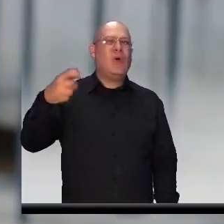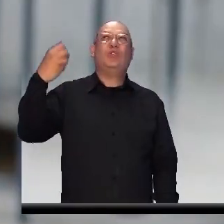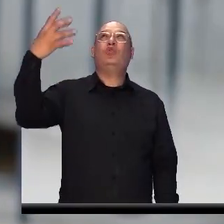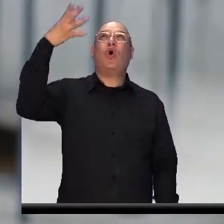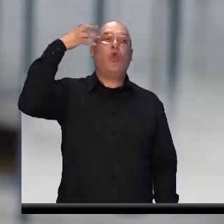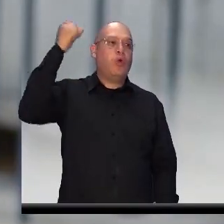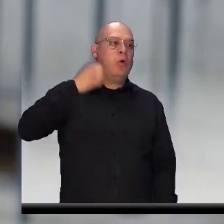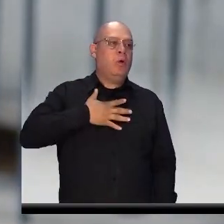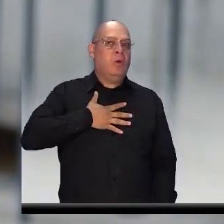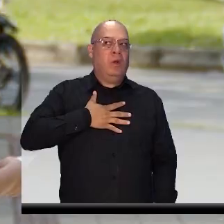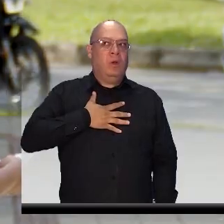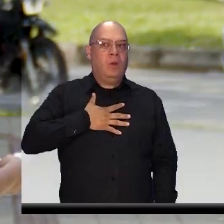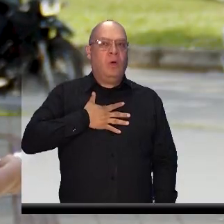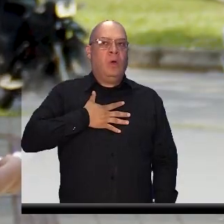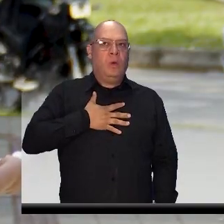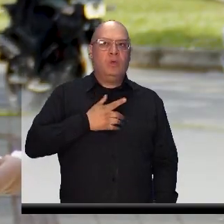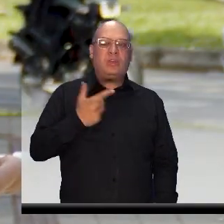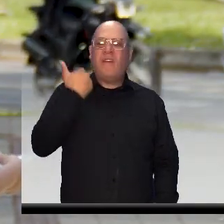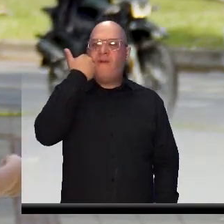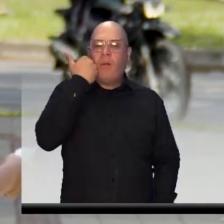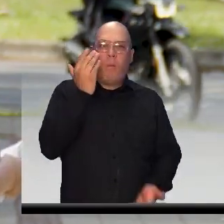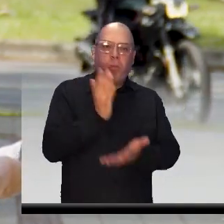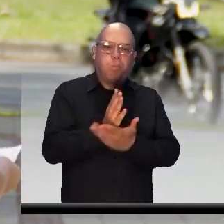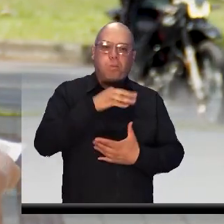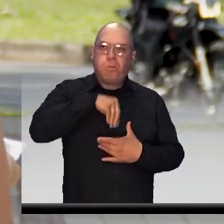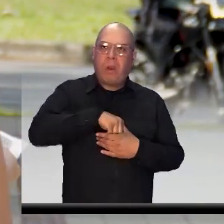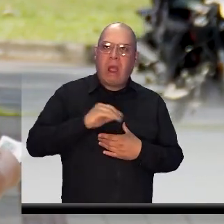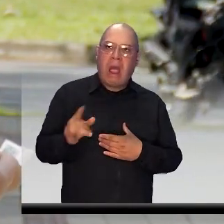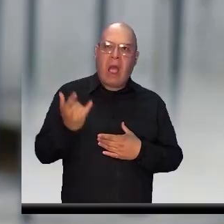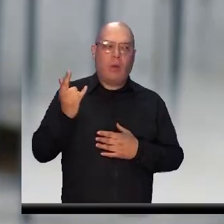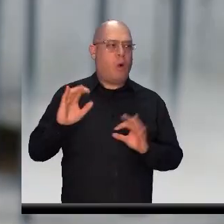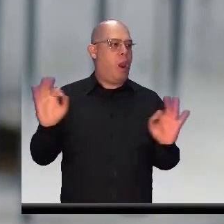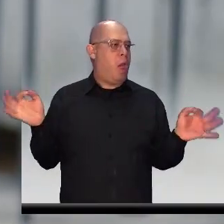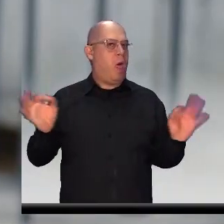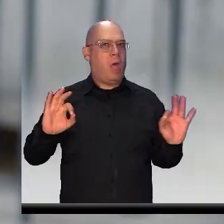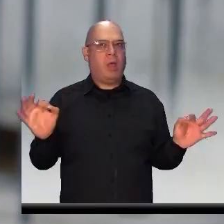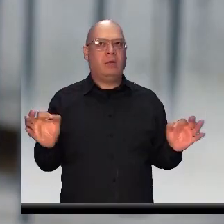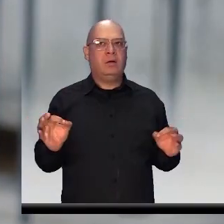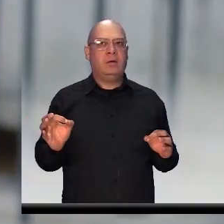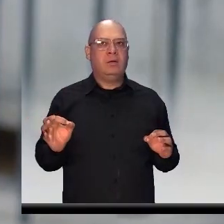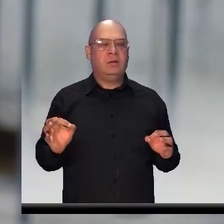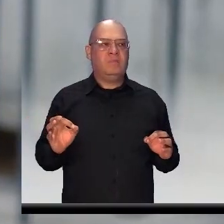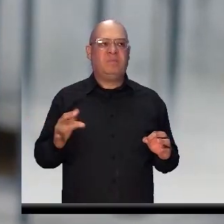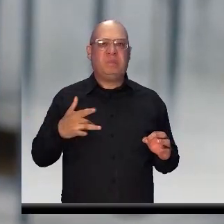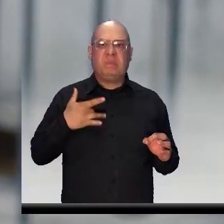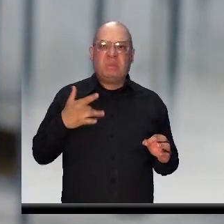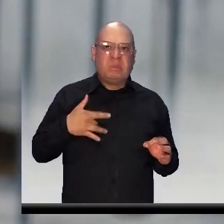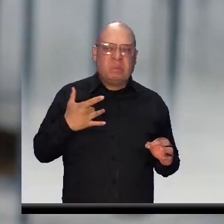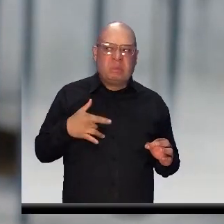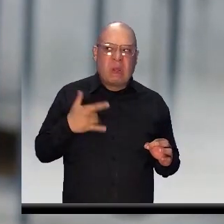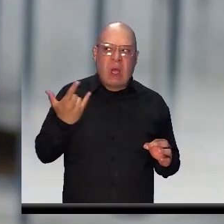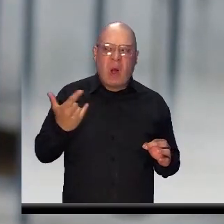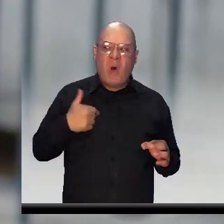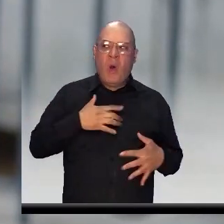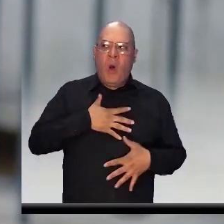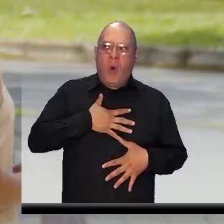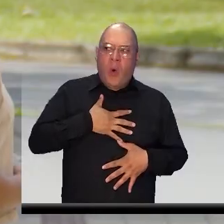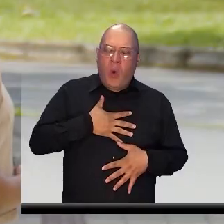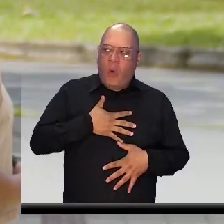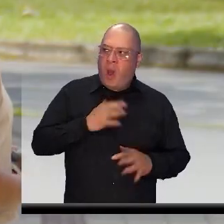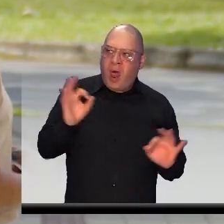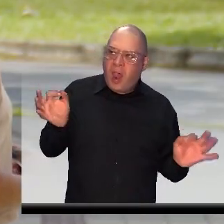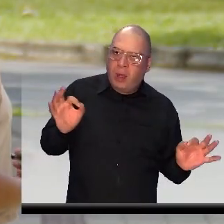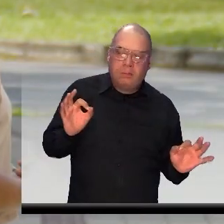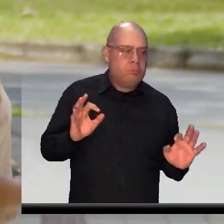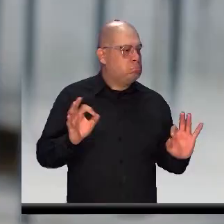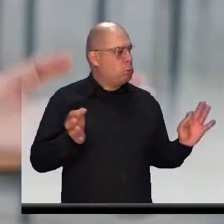¿Y tú no sufres de ninguna enfermedad no, ni nada por el estilo? Gracias a Dios, no, todavía no. Okay. ¿Y no has sentido en estos días como síntomas respiratorios ni nada? Nada,